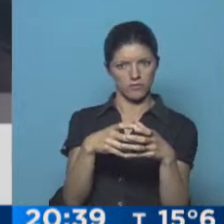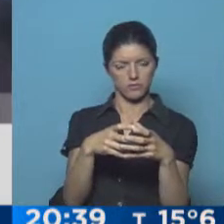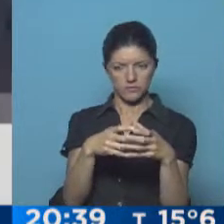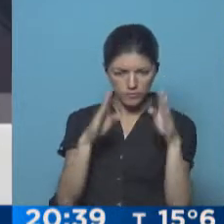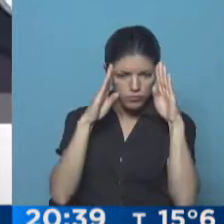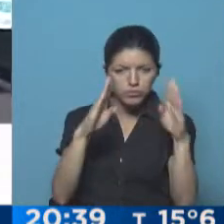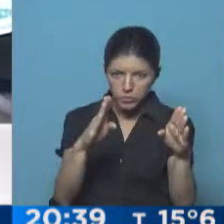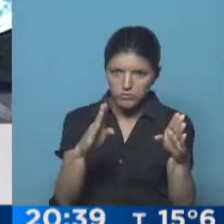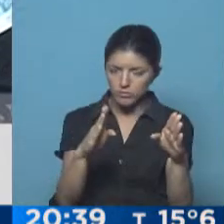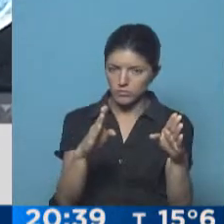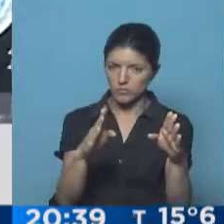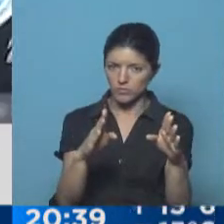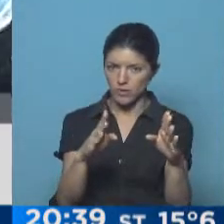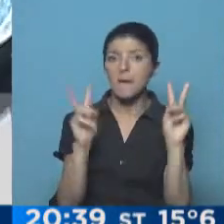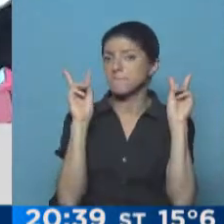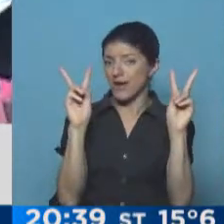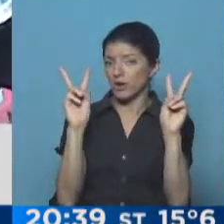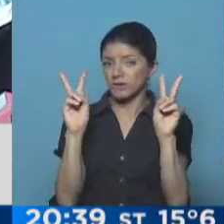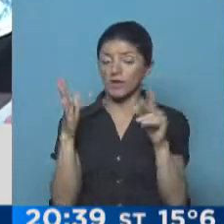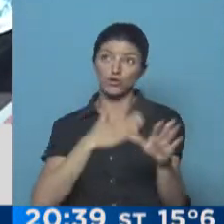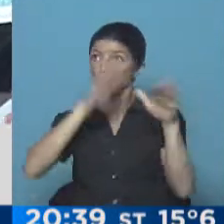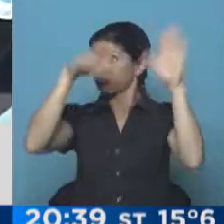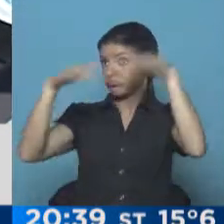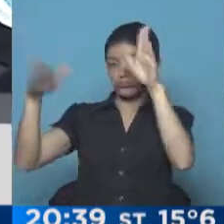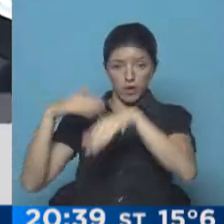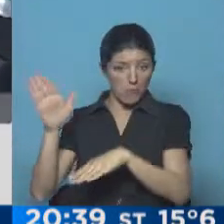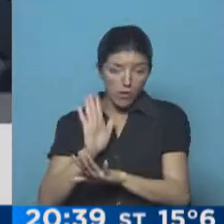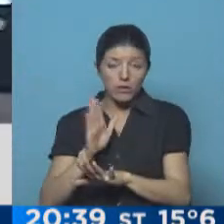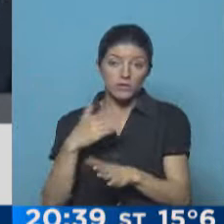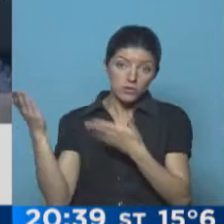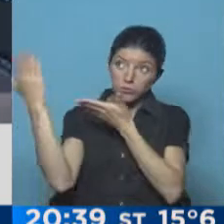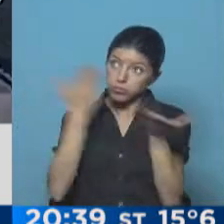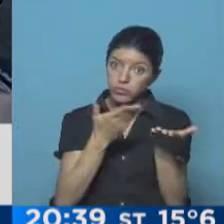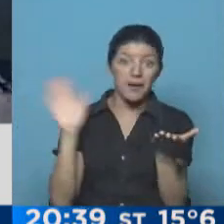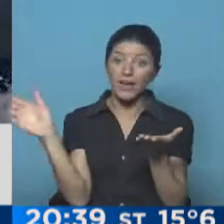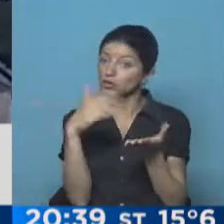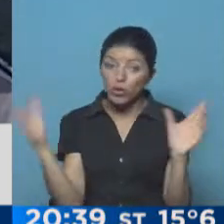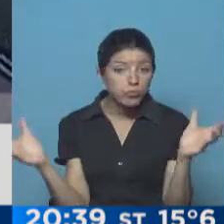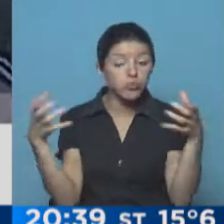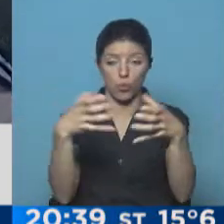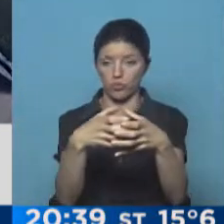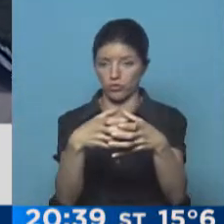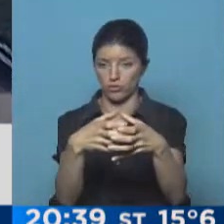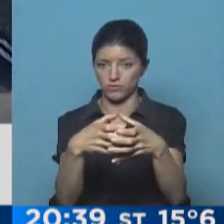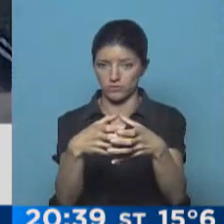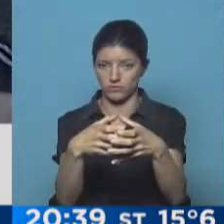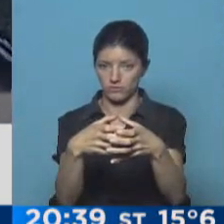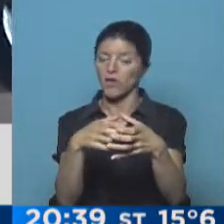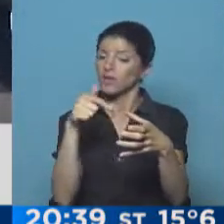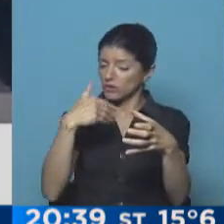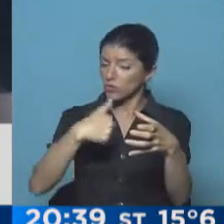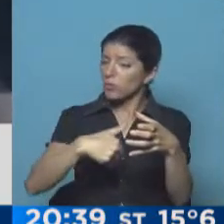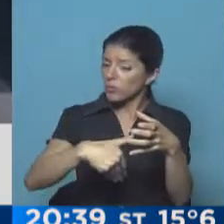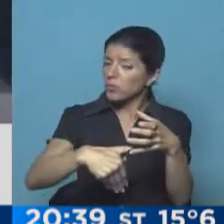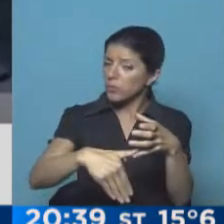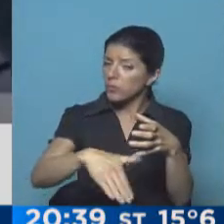país, peronistas, los cuales yo convoco, en el final del camino estemos todos unidos. Y eso va ocurriendo, como se